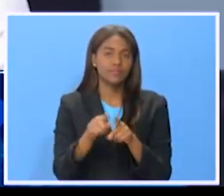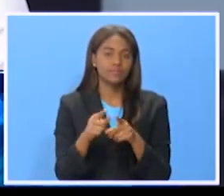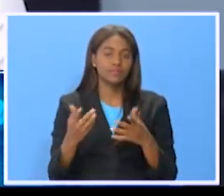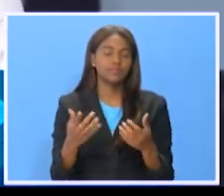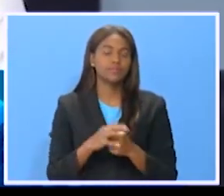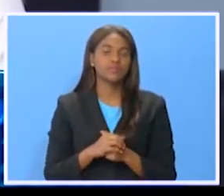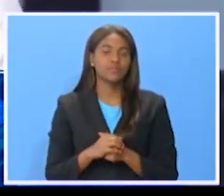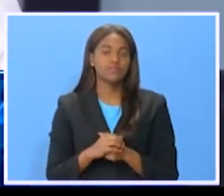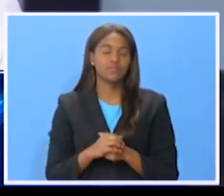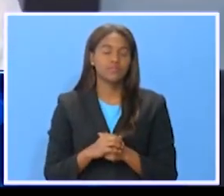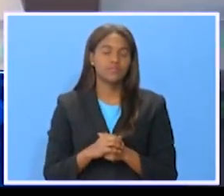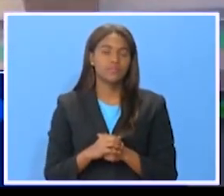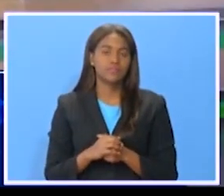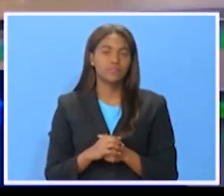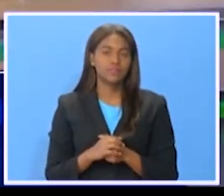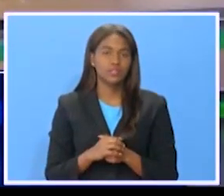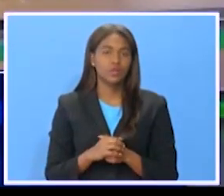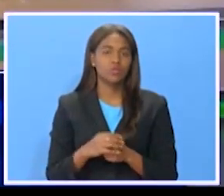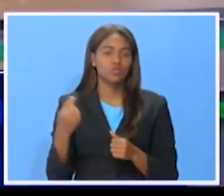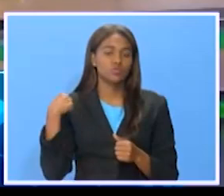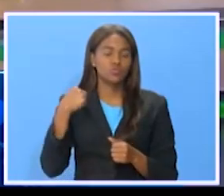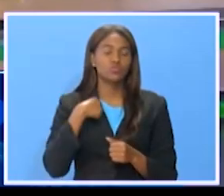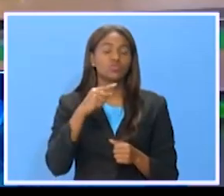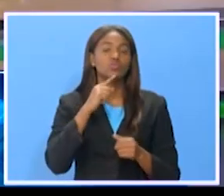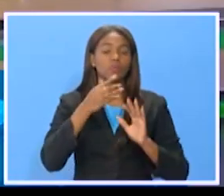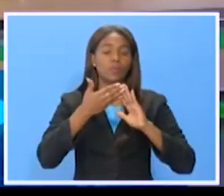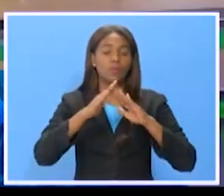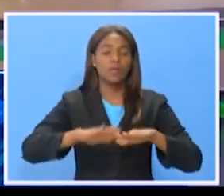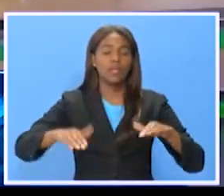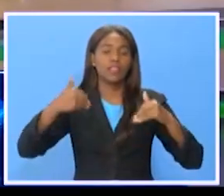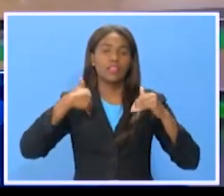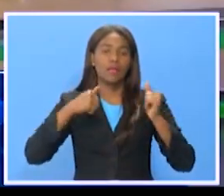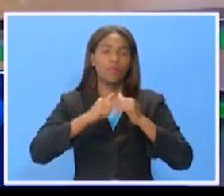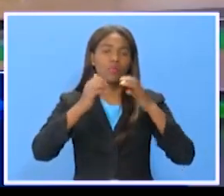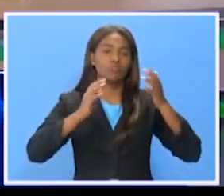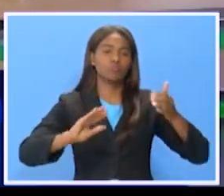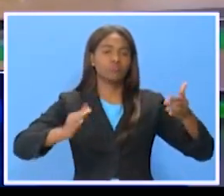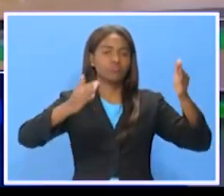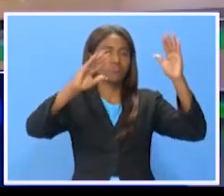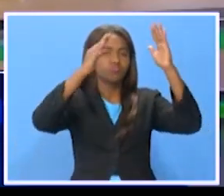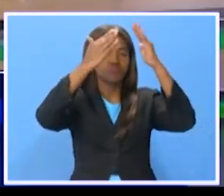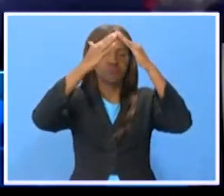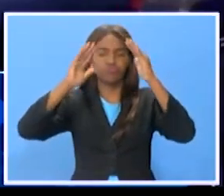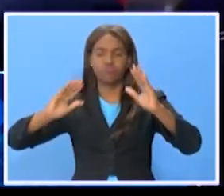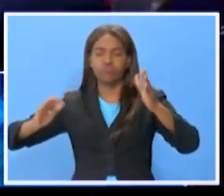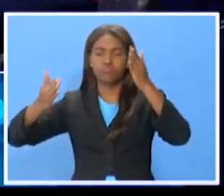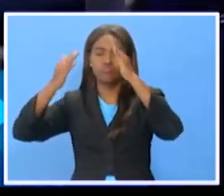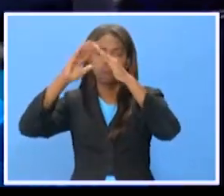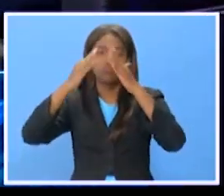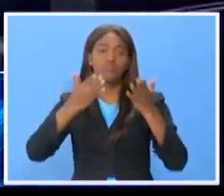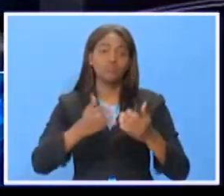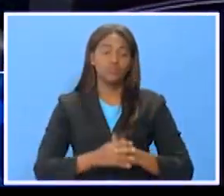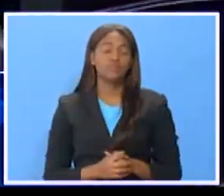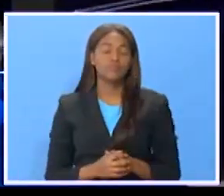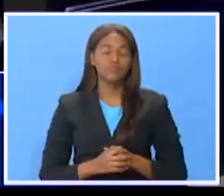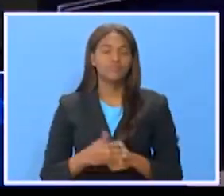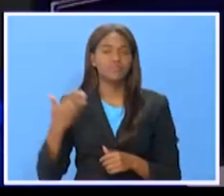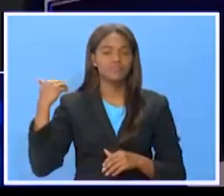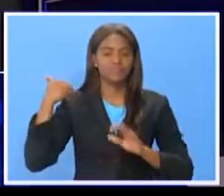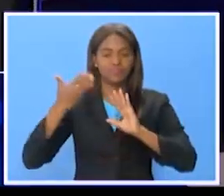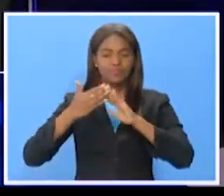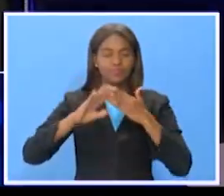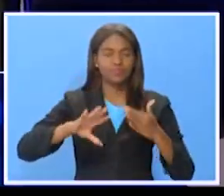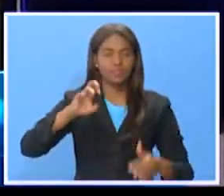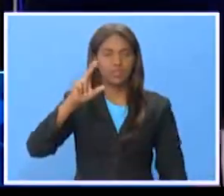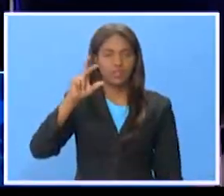asimismo, como usted menciona, pues somos una comunidad que tiene mucha montaña, tiene un verde extraordinario. El alcalde Carlos Montaño señaló